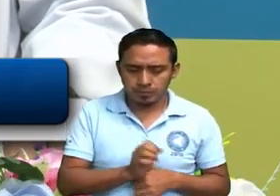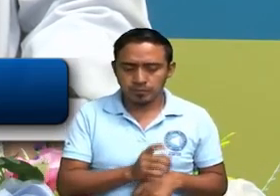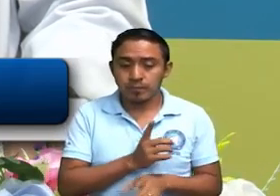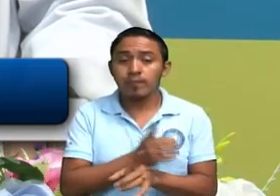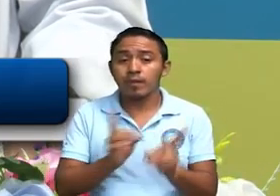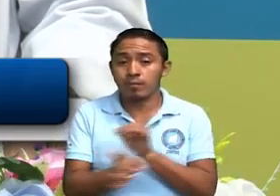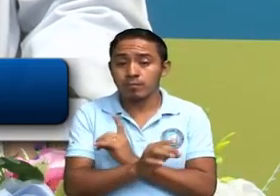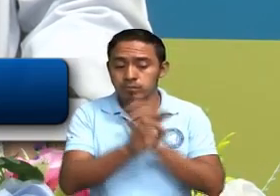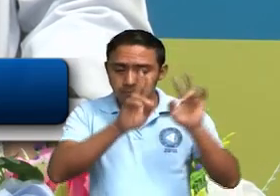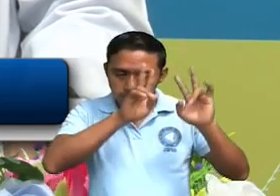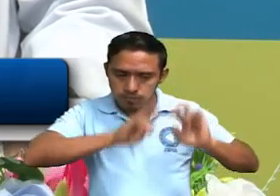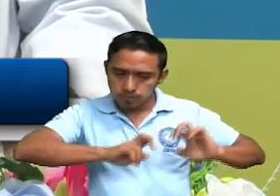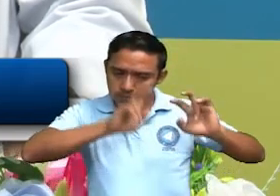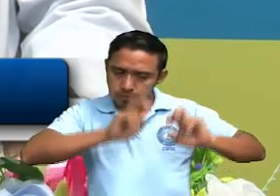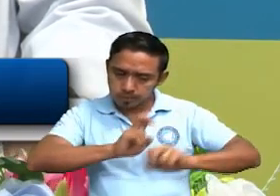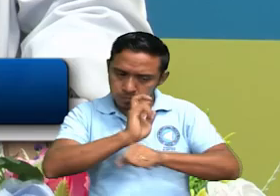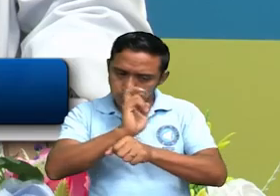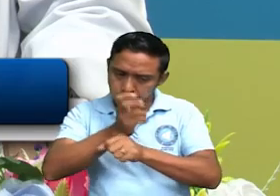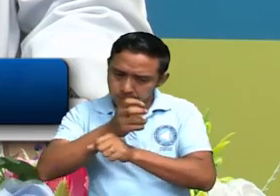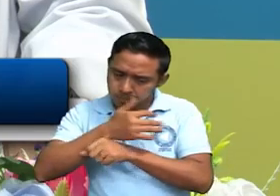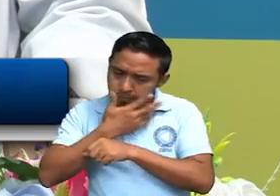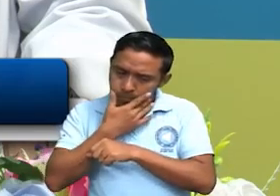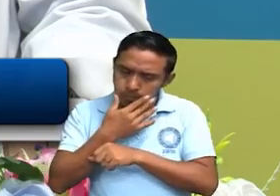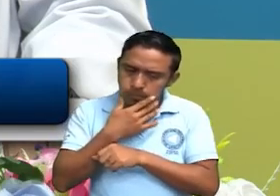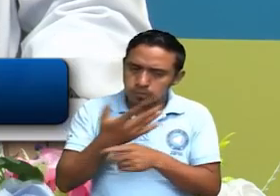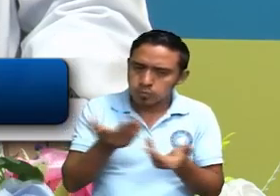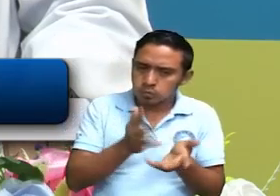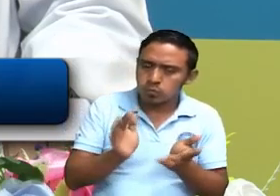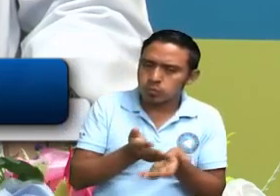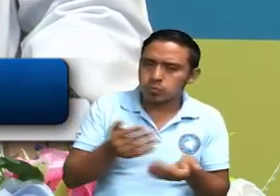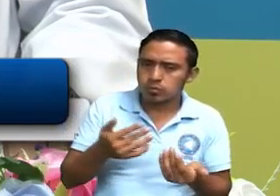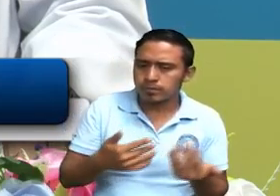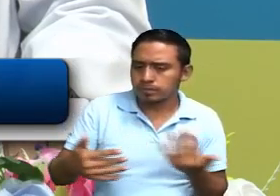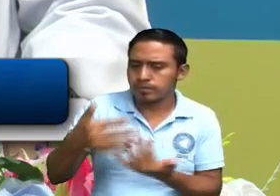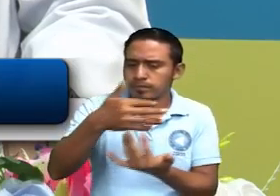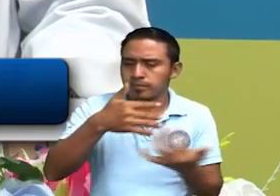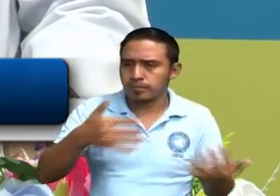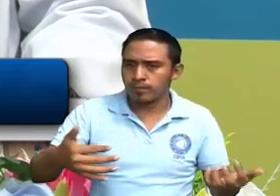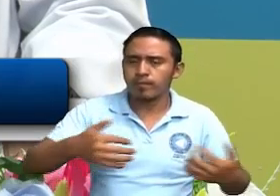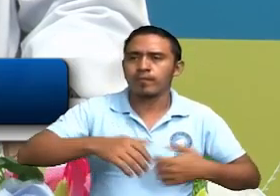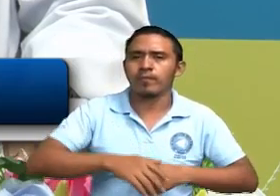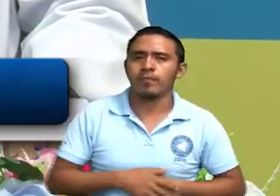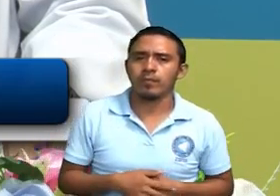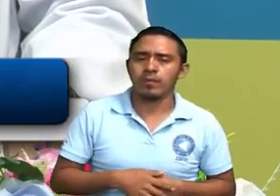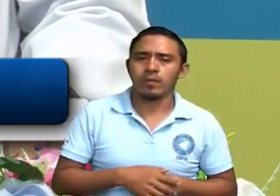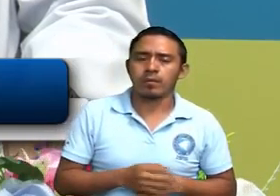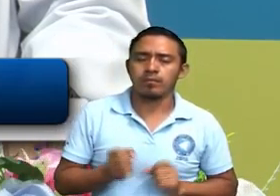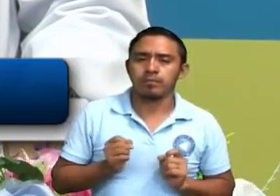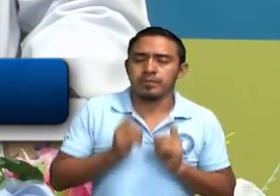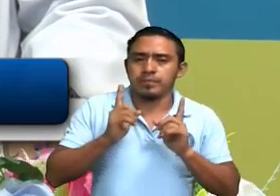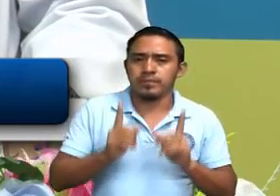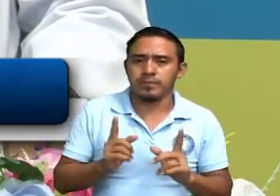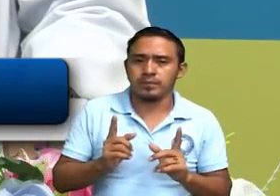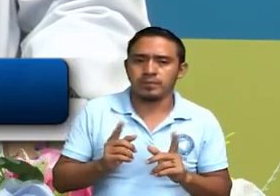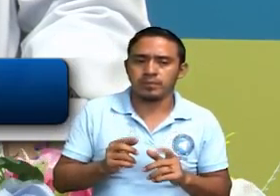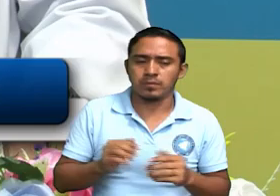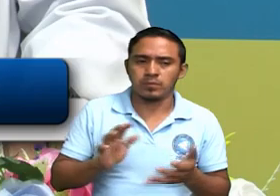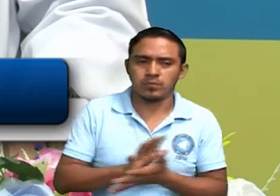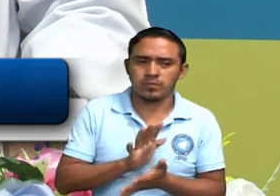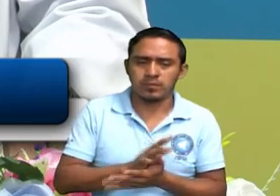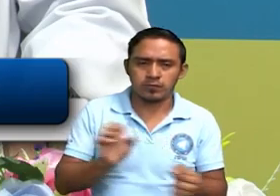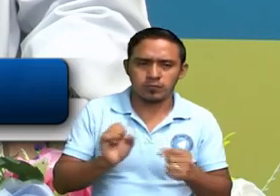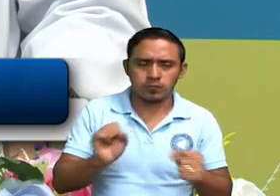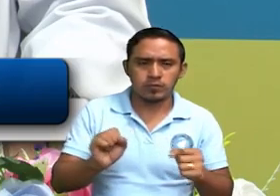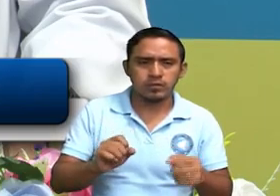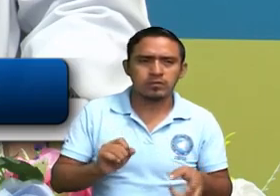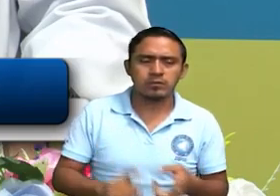observarlo, ¿verdad? ¿Qué actitud es la que tiene? Si se sobresalta cuando escucha sonidos muy